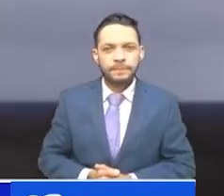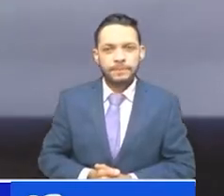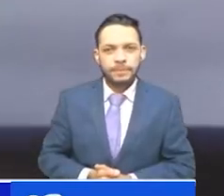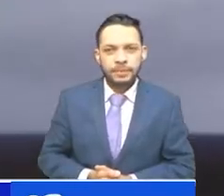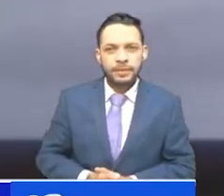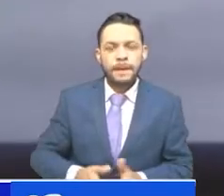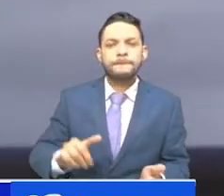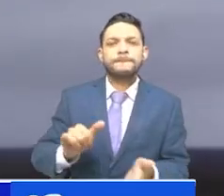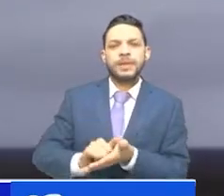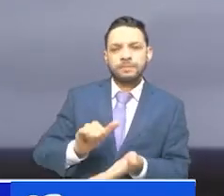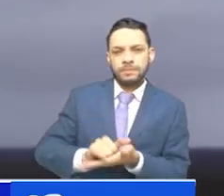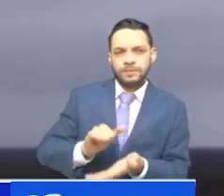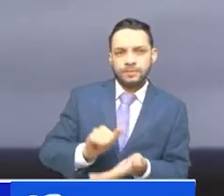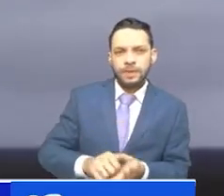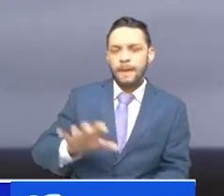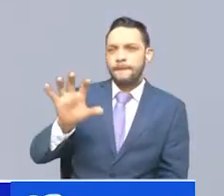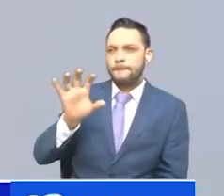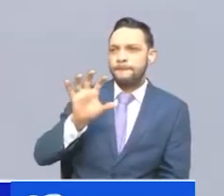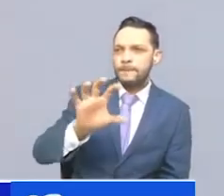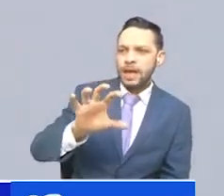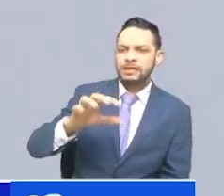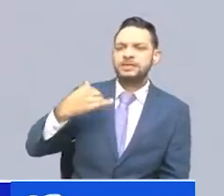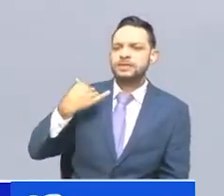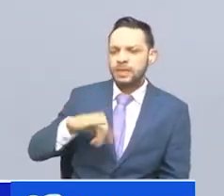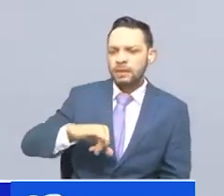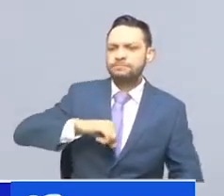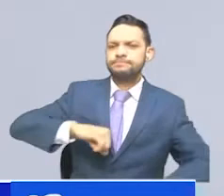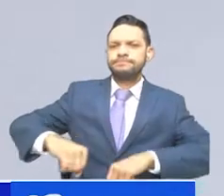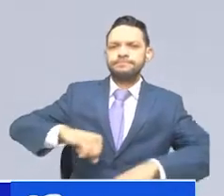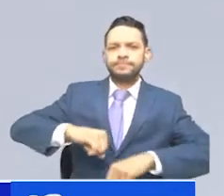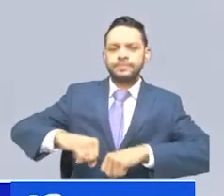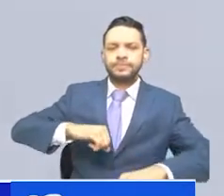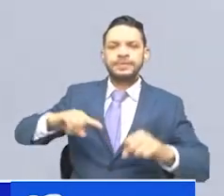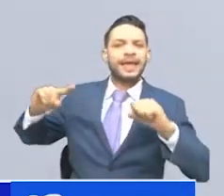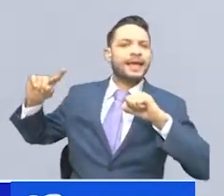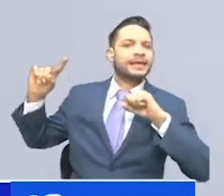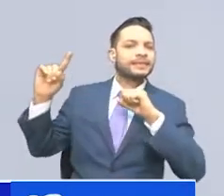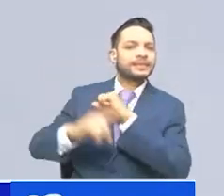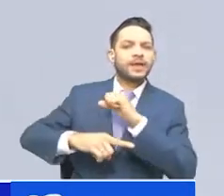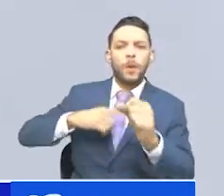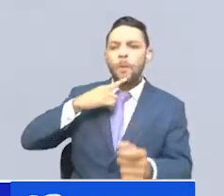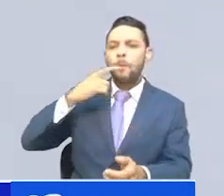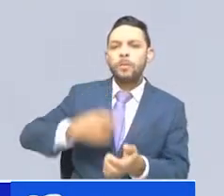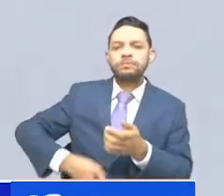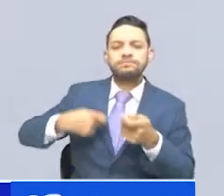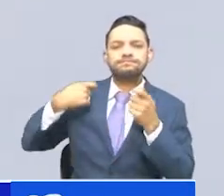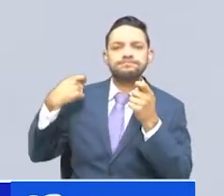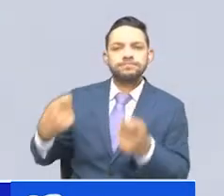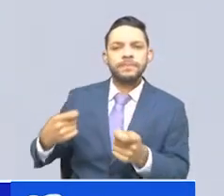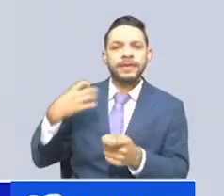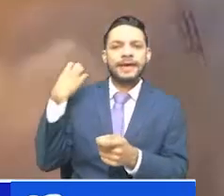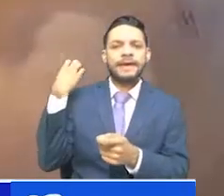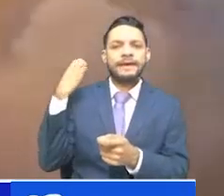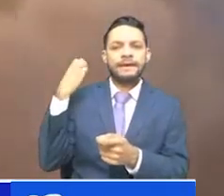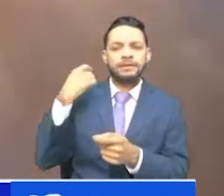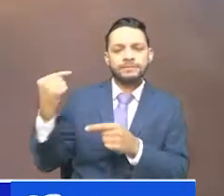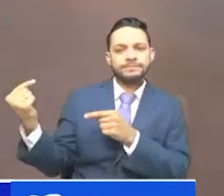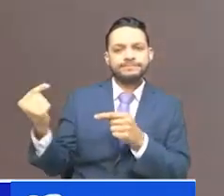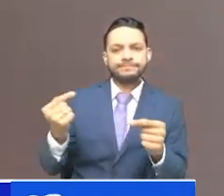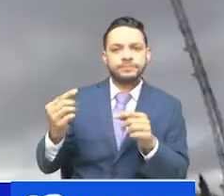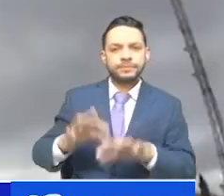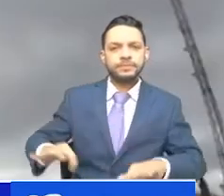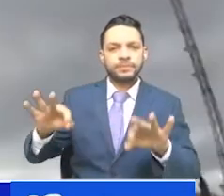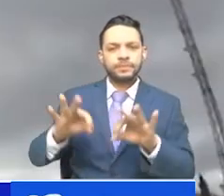A su vez, aseguró que el país estaba listo para afrontar las sanciones impuestas por Estados Unidos y la Unión Europea. Entre tanto, el